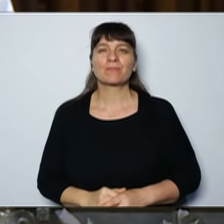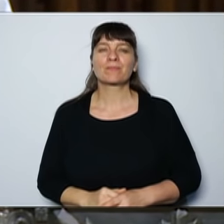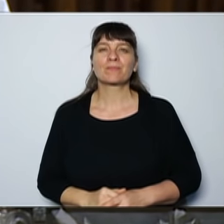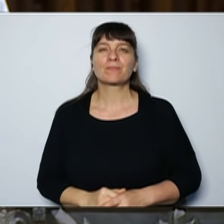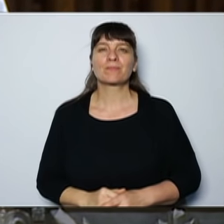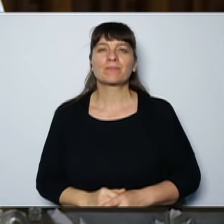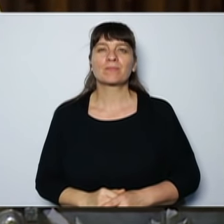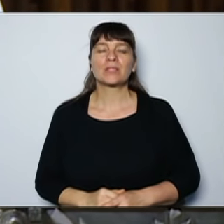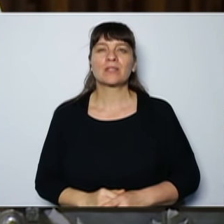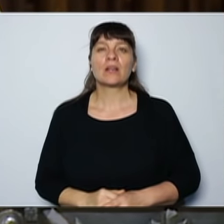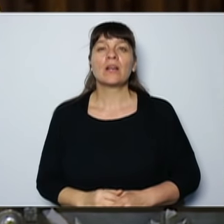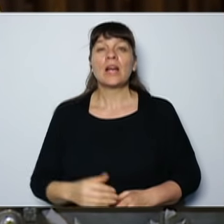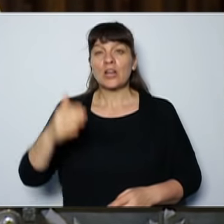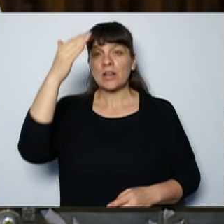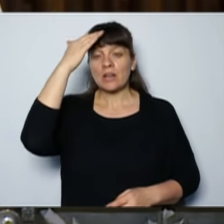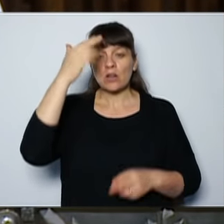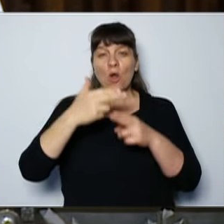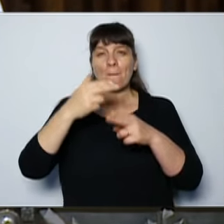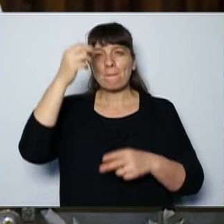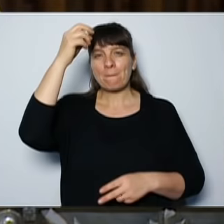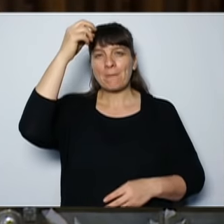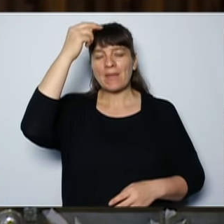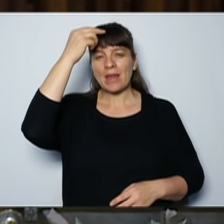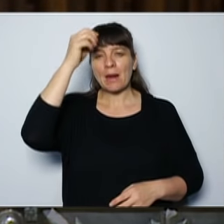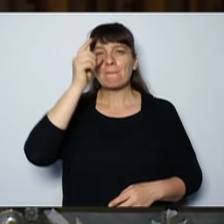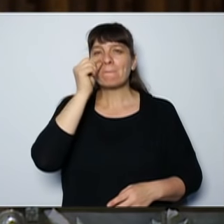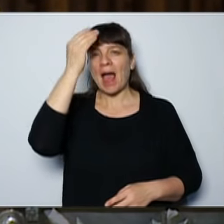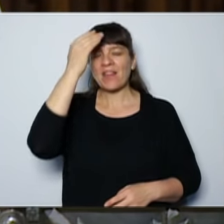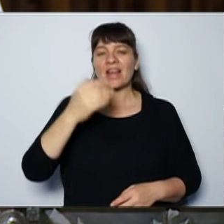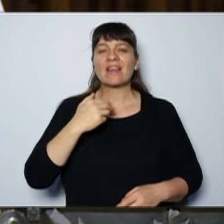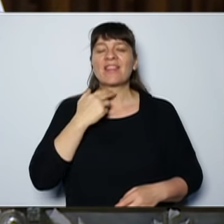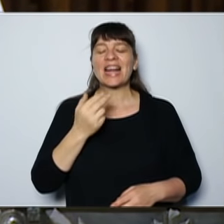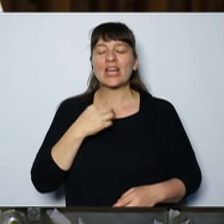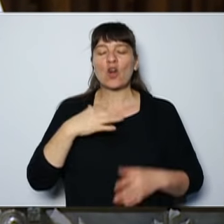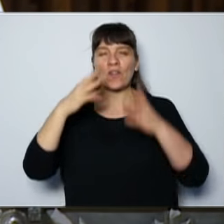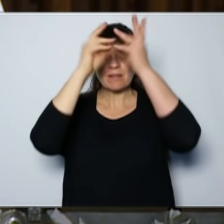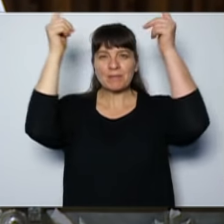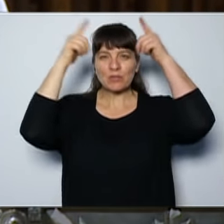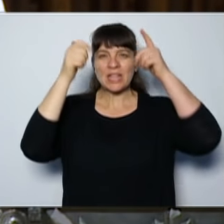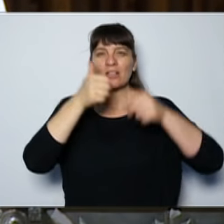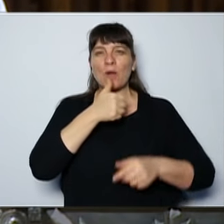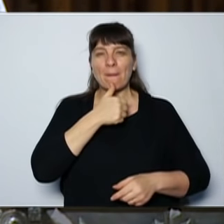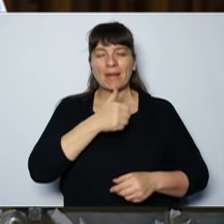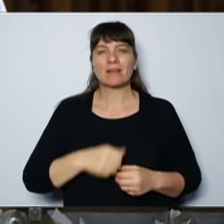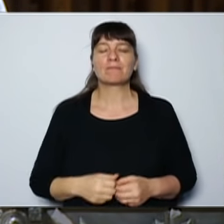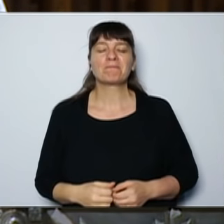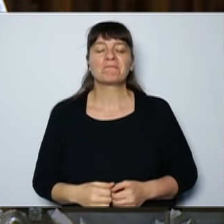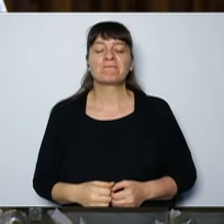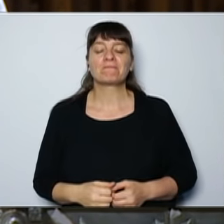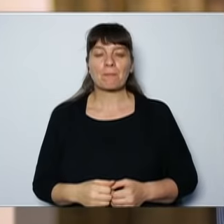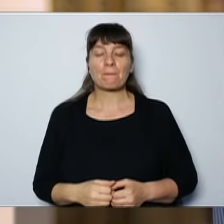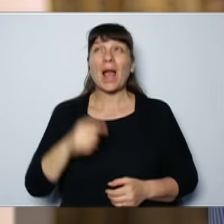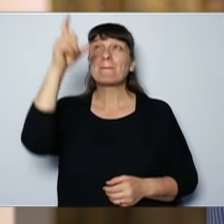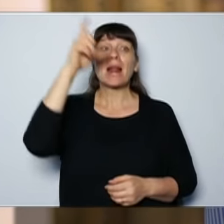Dios. En el nombre del Padre, del Hijo y del Espíritu Santo. Amén.